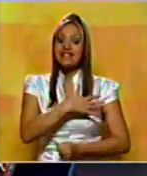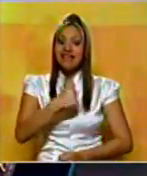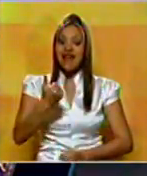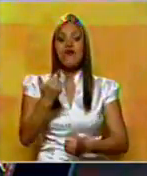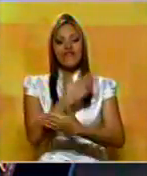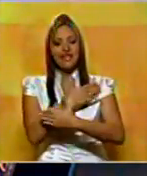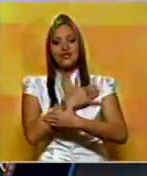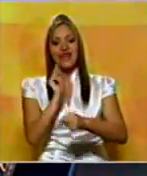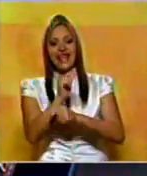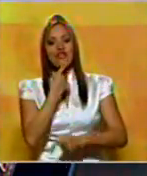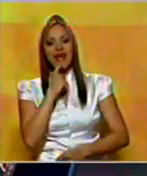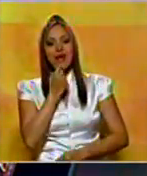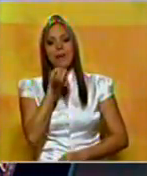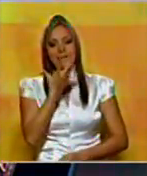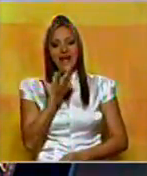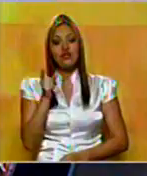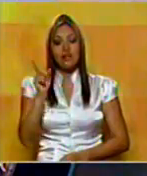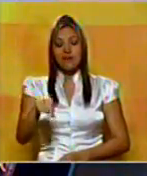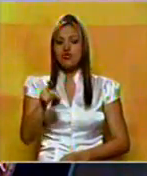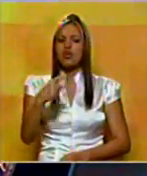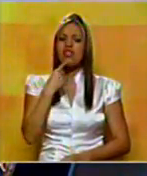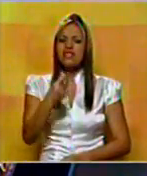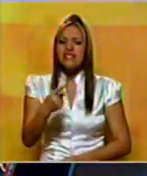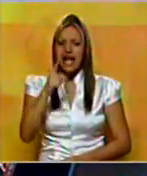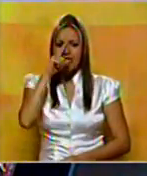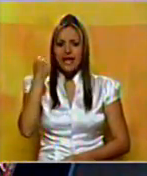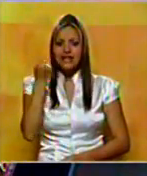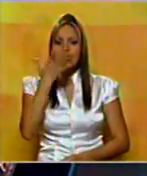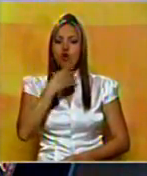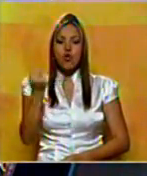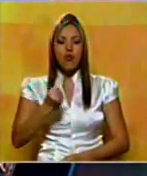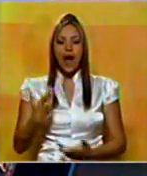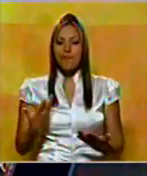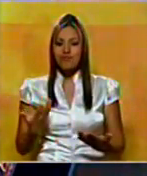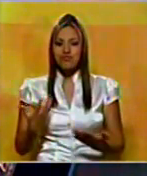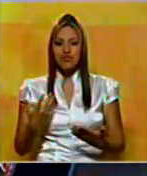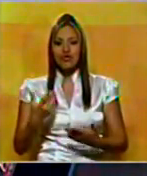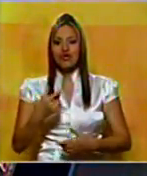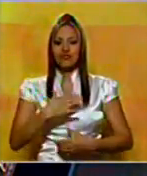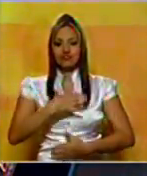hoy. Te felicito, Eduardo. Qué bonito. ¿Y tu comentario qué decías? Muy guapo con esa toga y ese birrete.